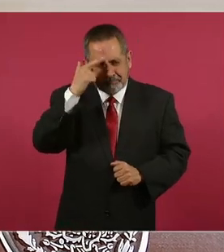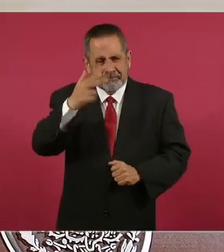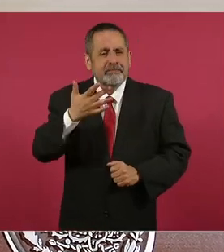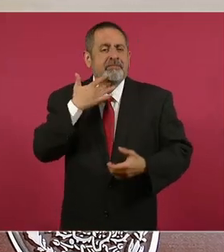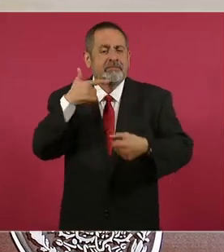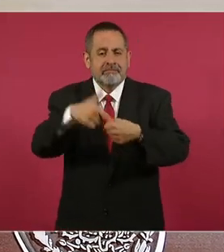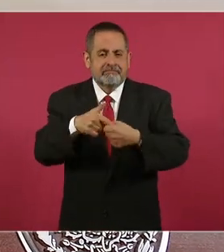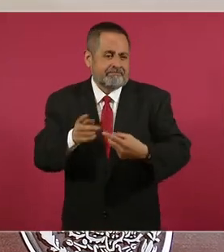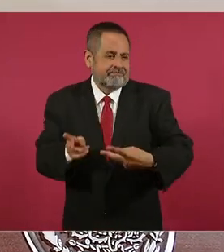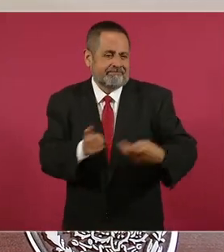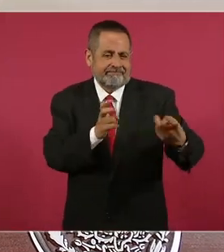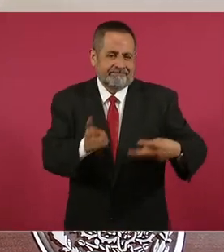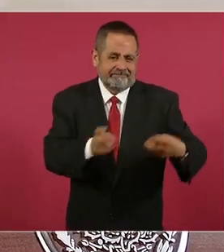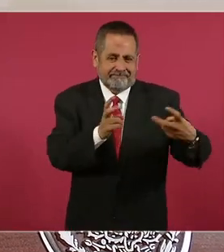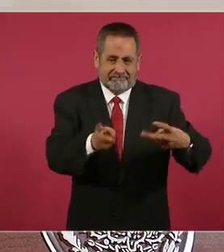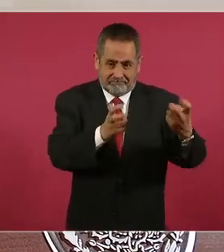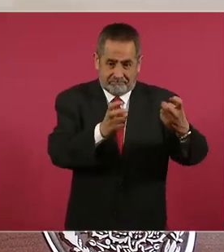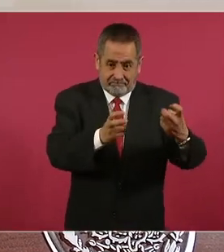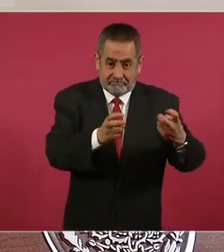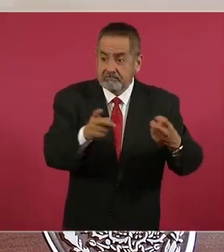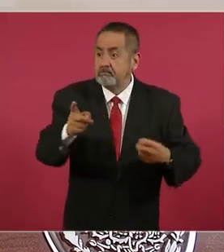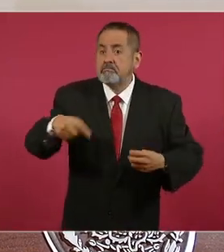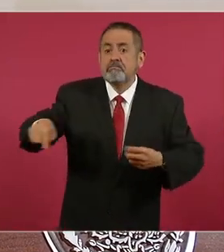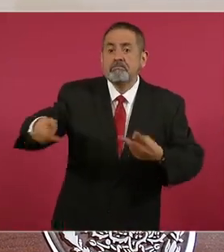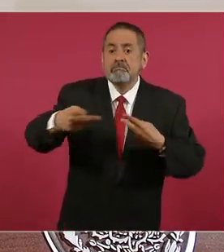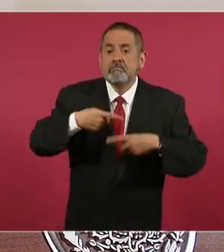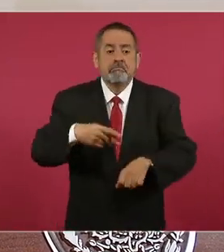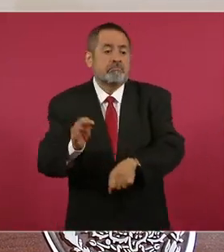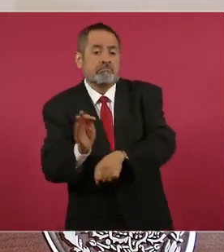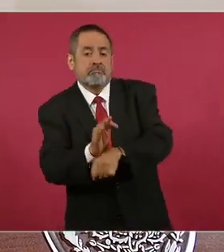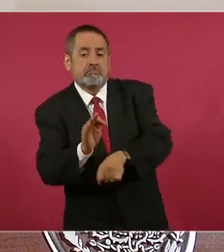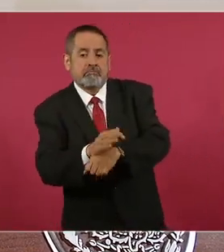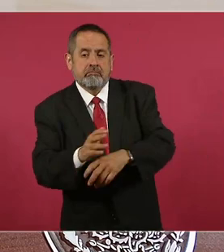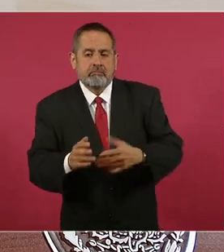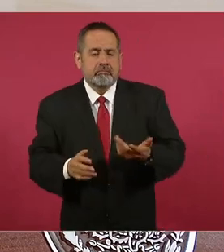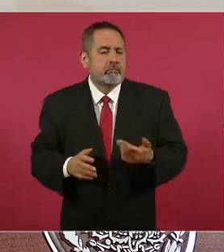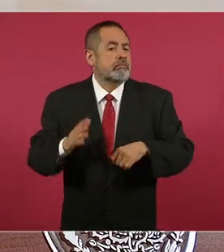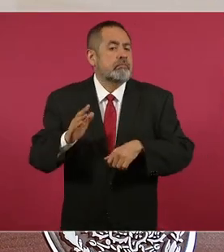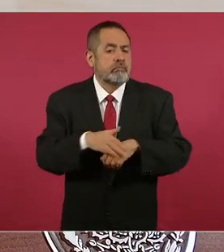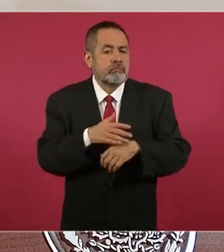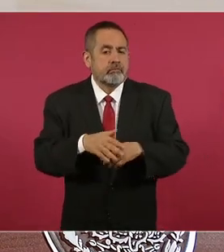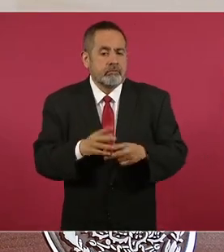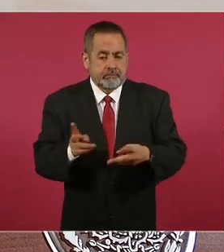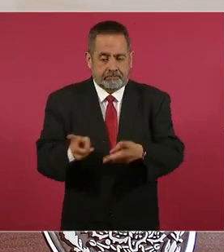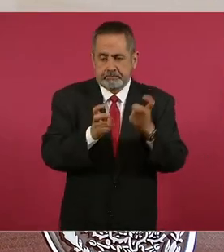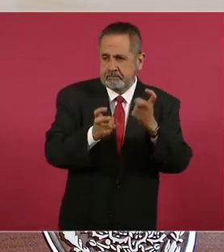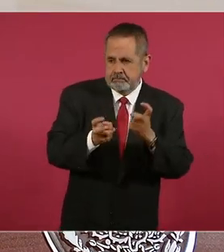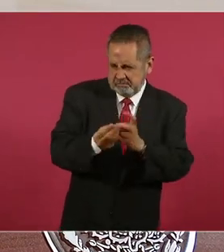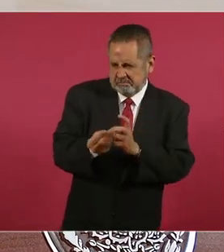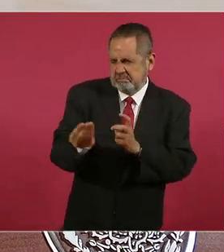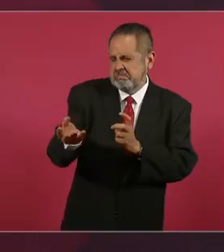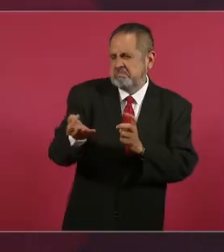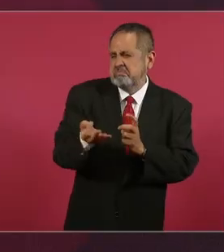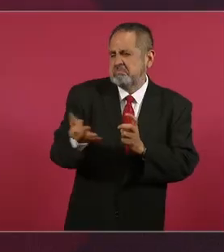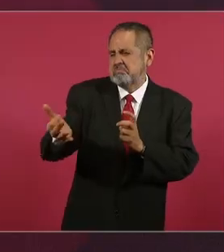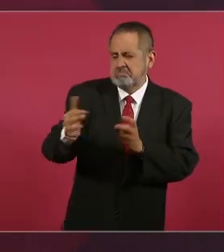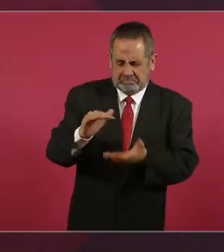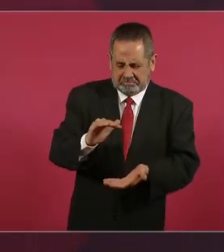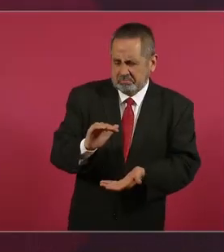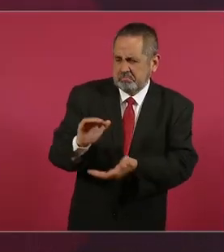huachicol, que le permitían a la gente quedarse con unos